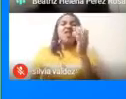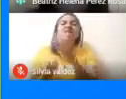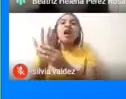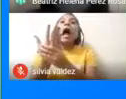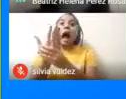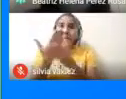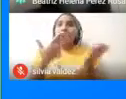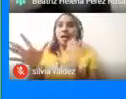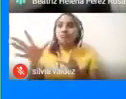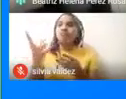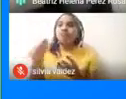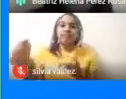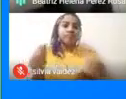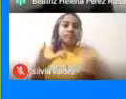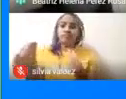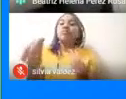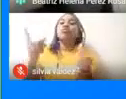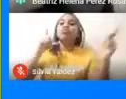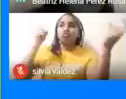de turismo